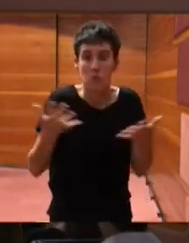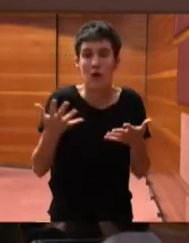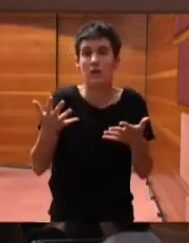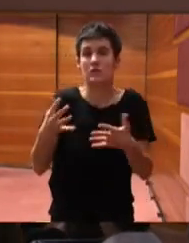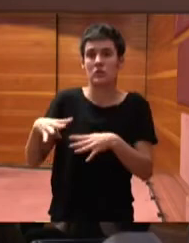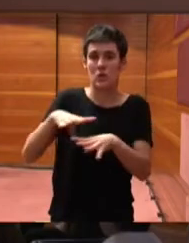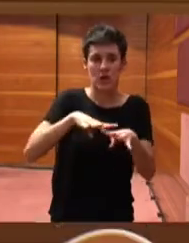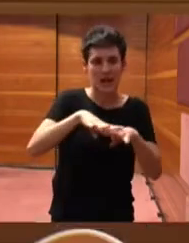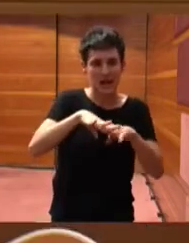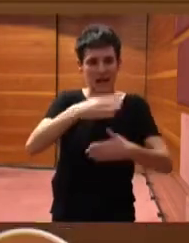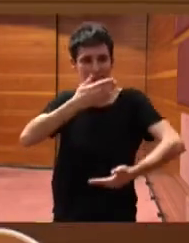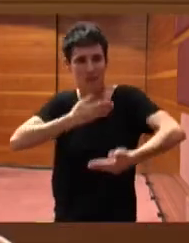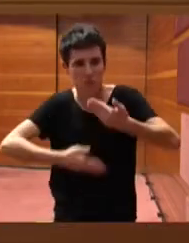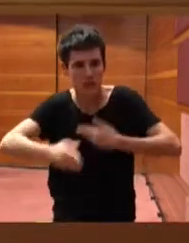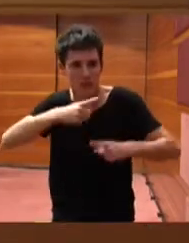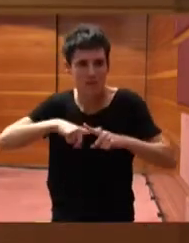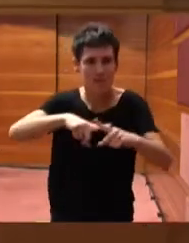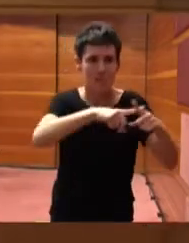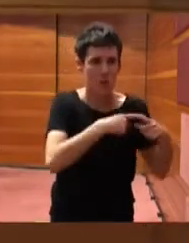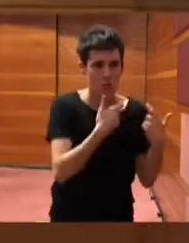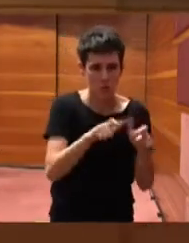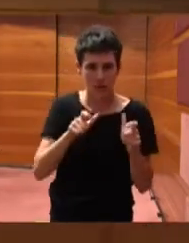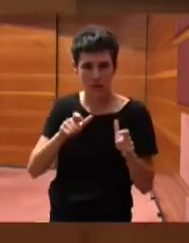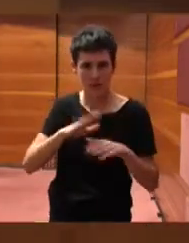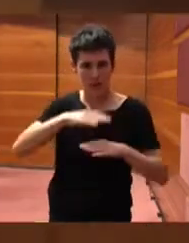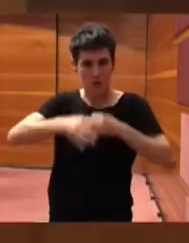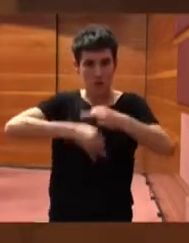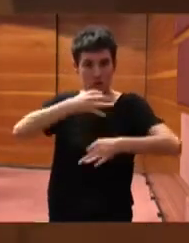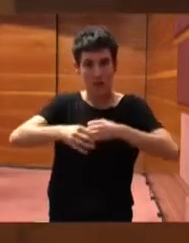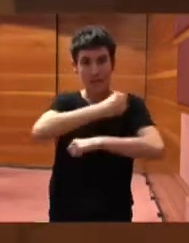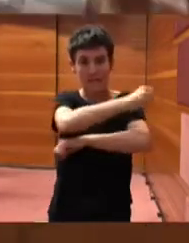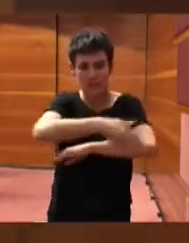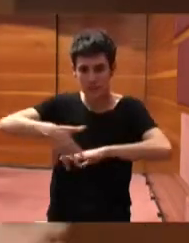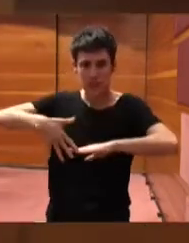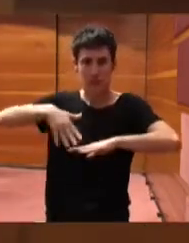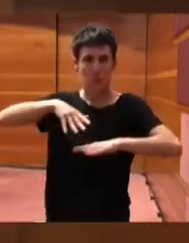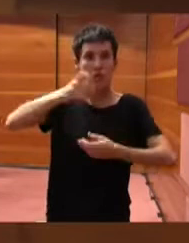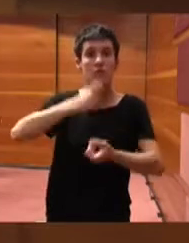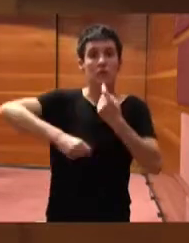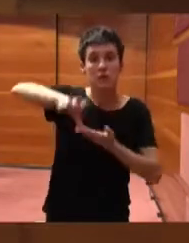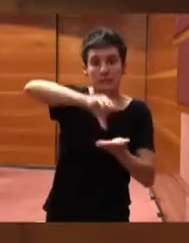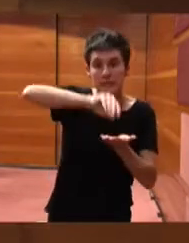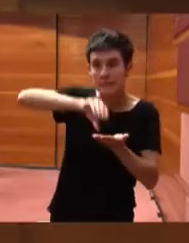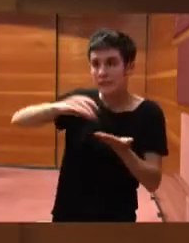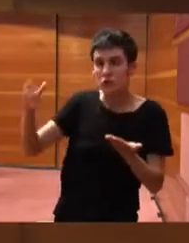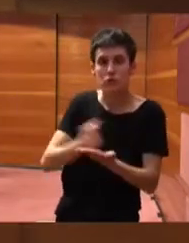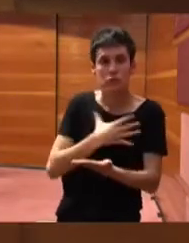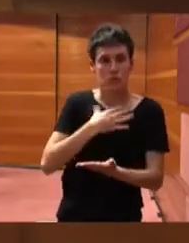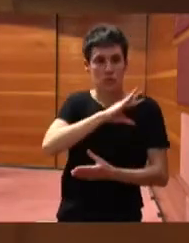bien trabajada, bien compartida. Hay falta unidades organizativas transversales que recojan toda la información y la